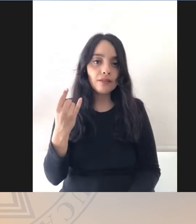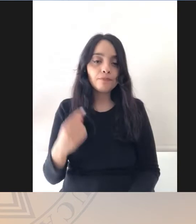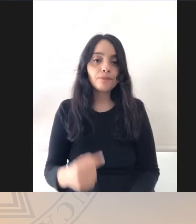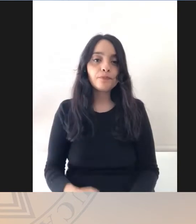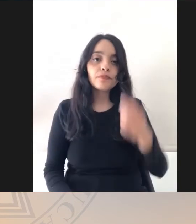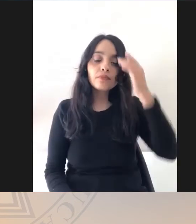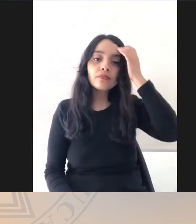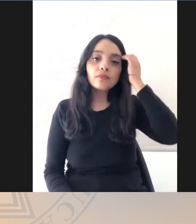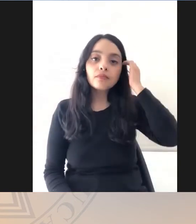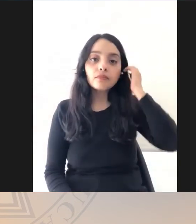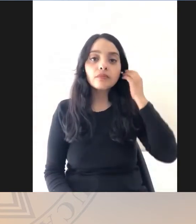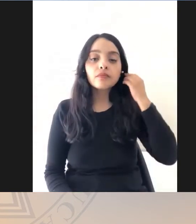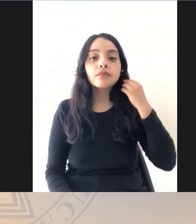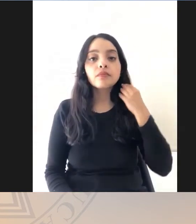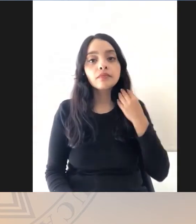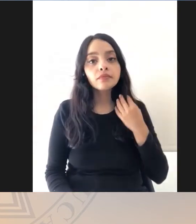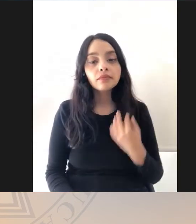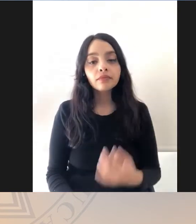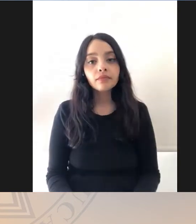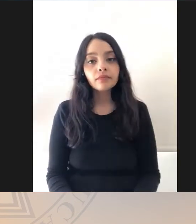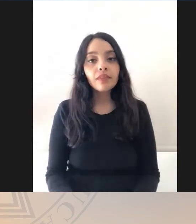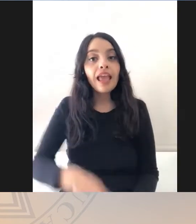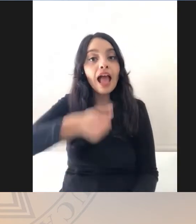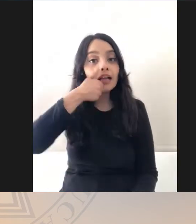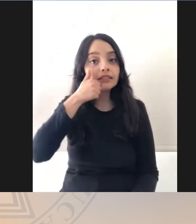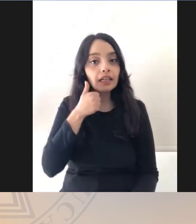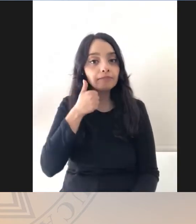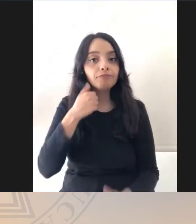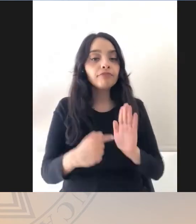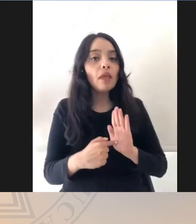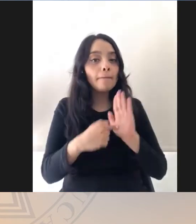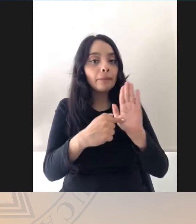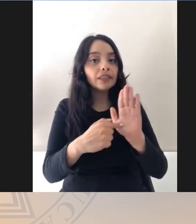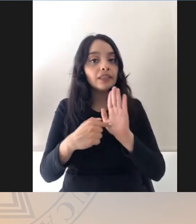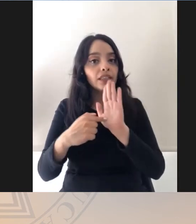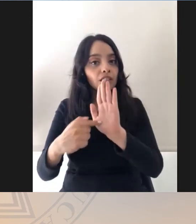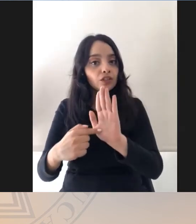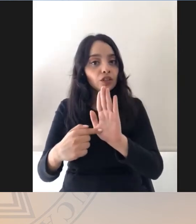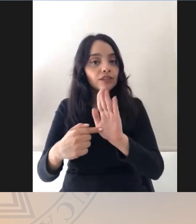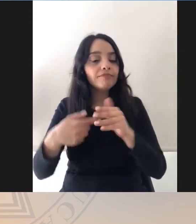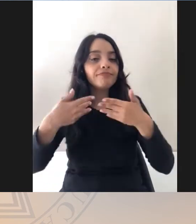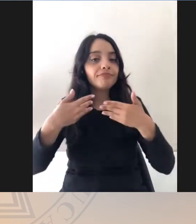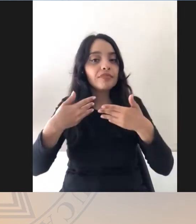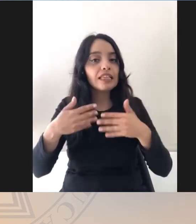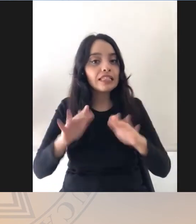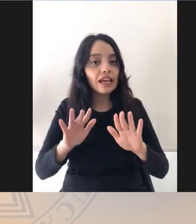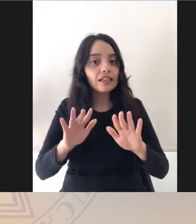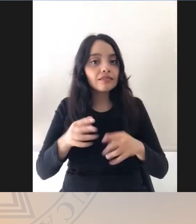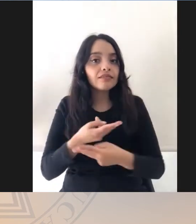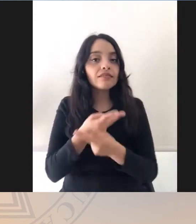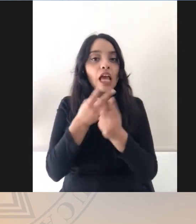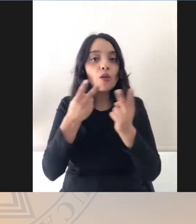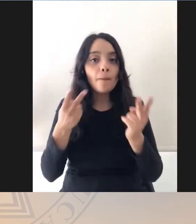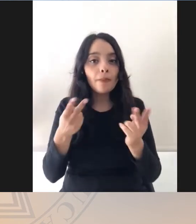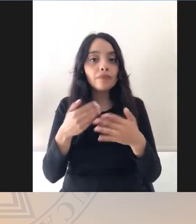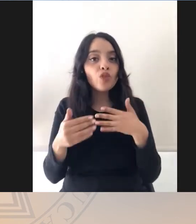Las presentaciones que tuvimos ayer van a estar o ya están publicadas en YouTube.